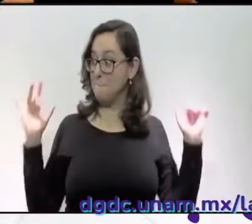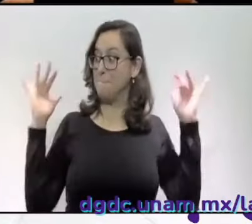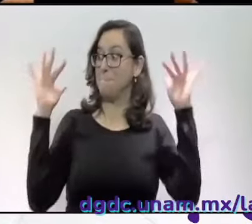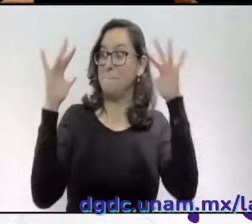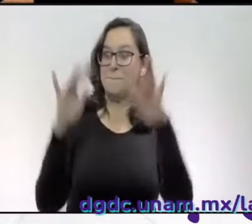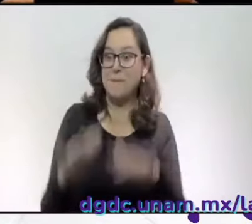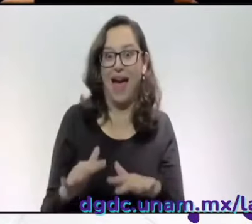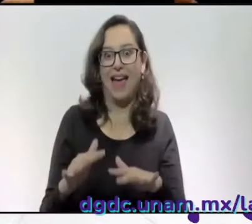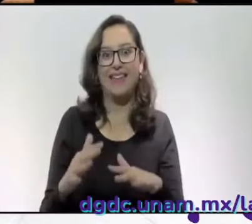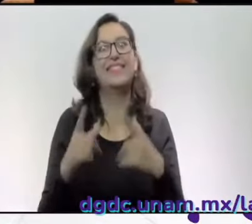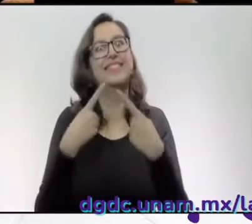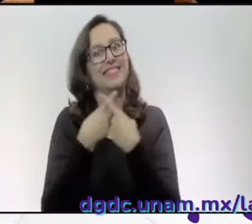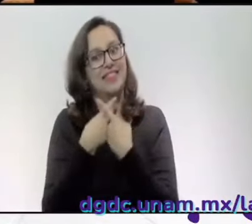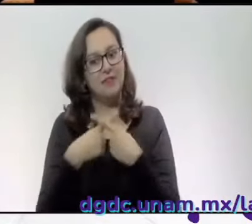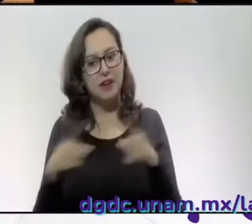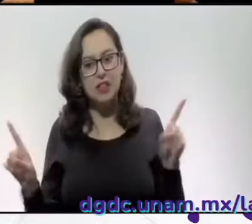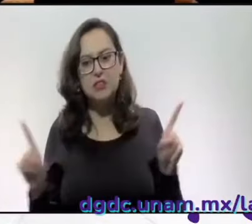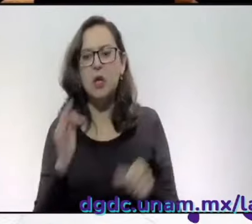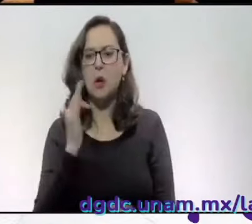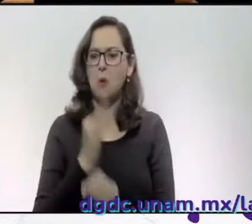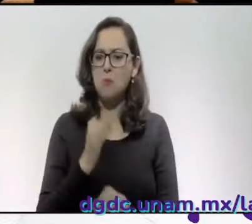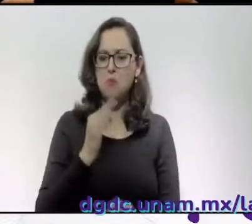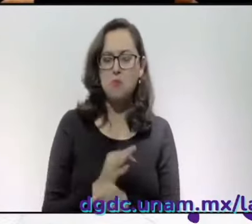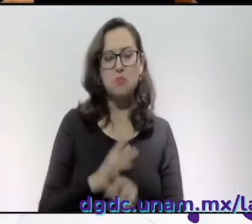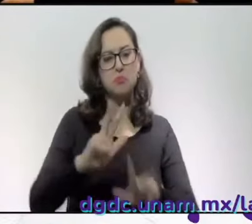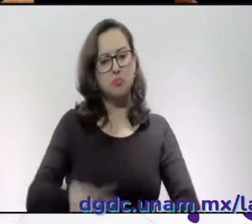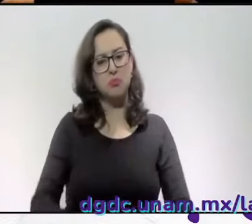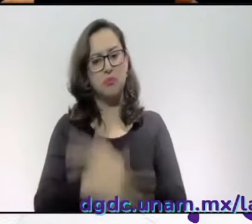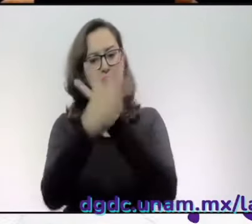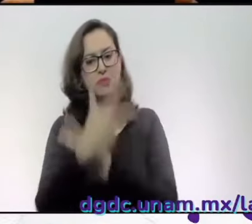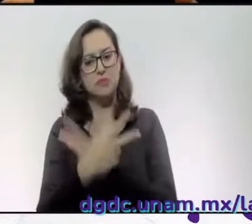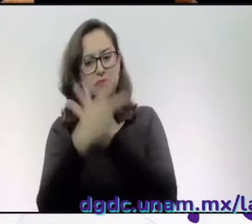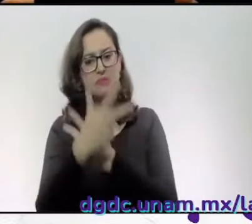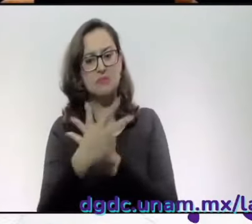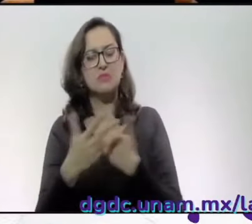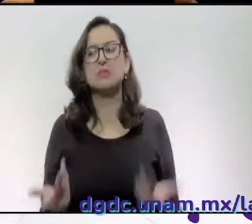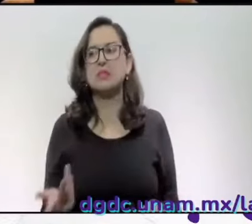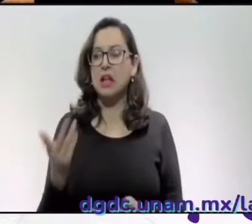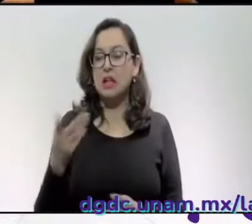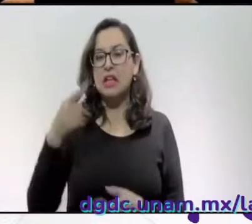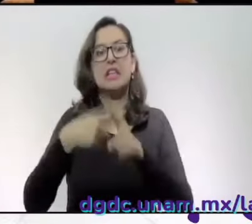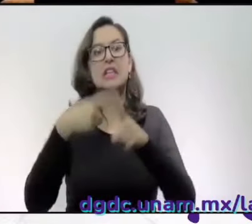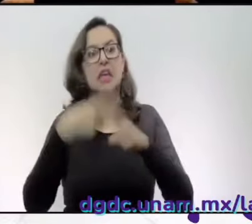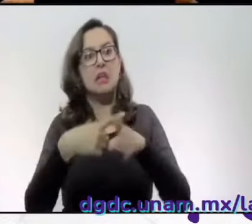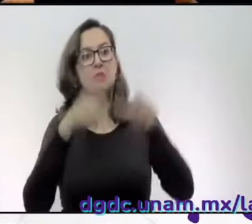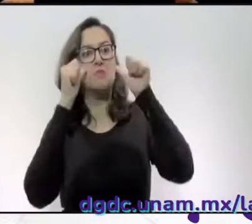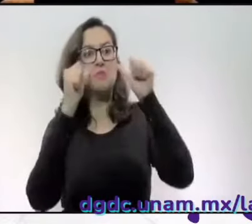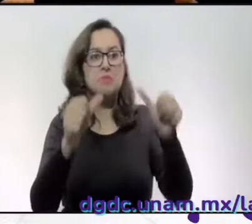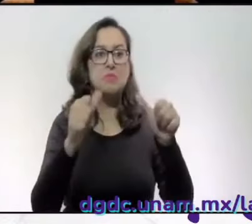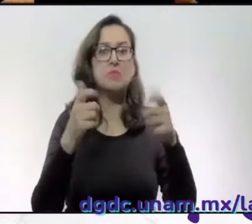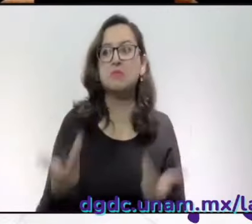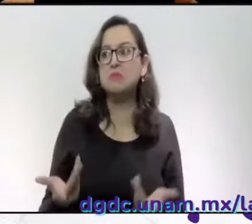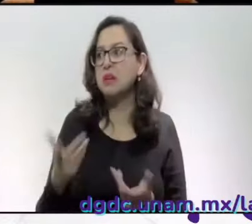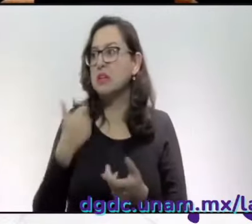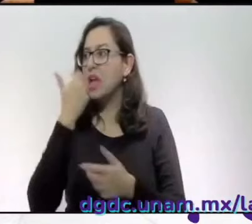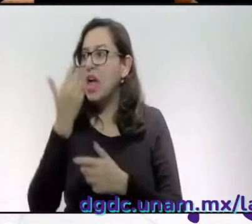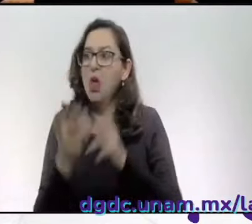una pantalla y a lo mejor me están oyendo 10 personas y las otras 50 ya le apagaron. Y terminando la charla, si me gustaría platicar